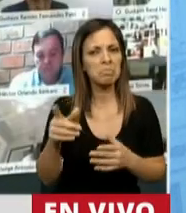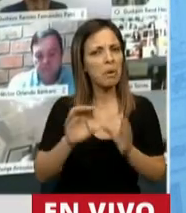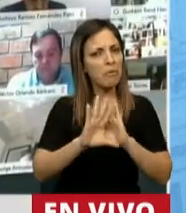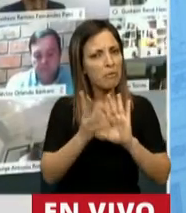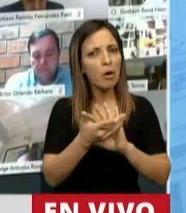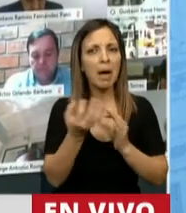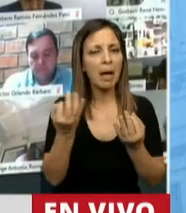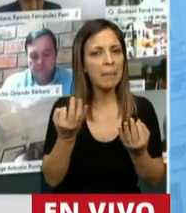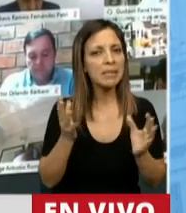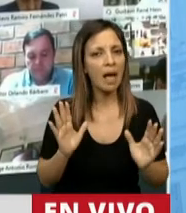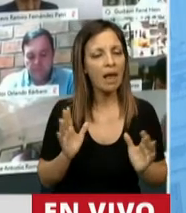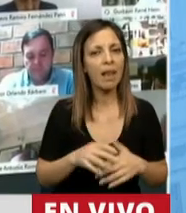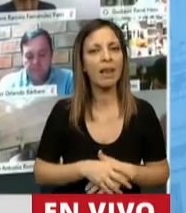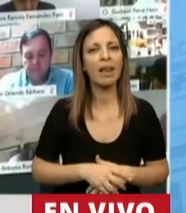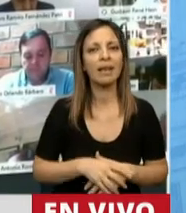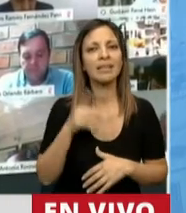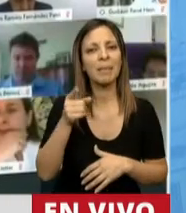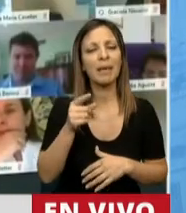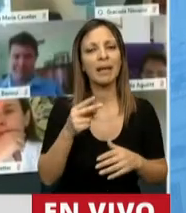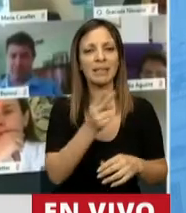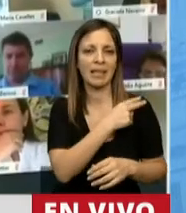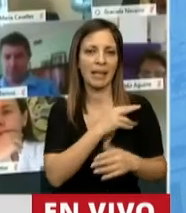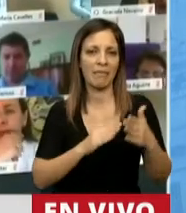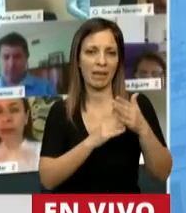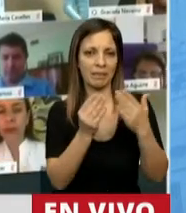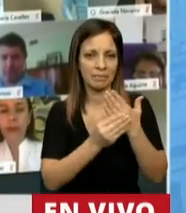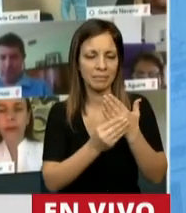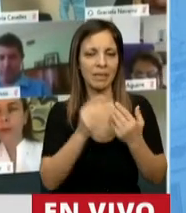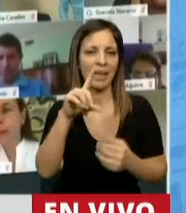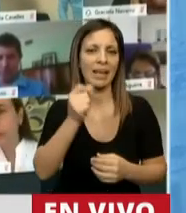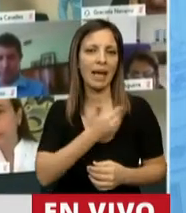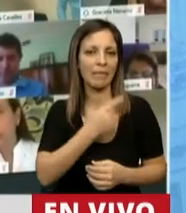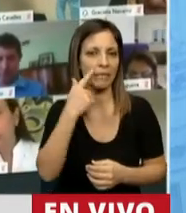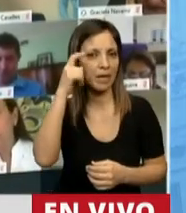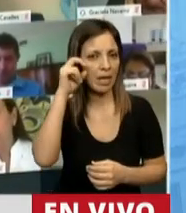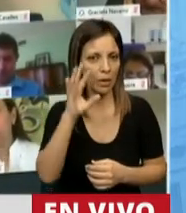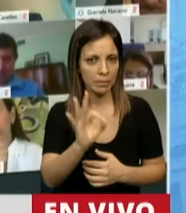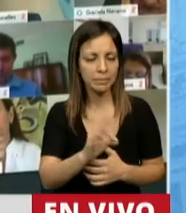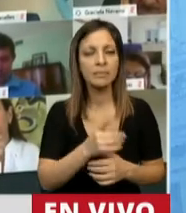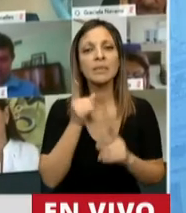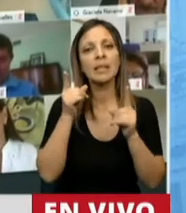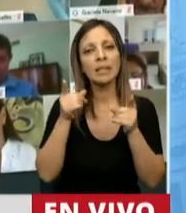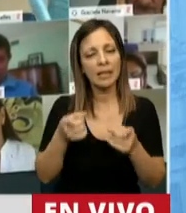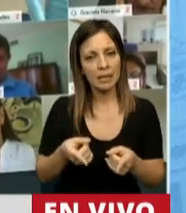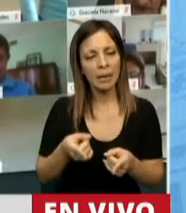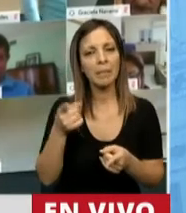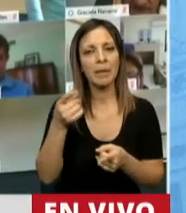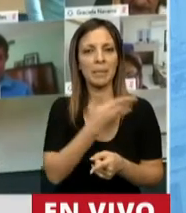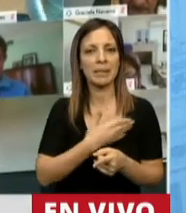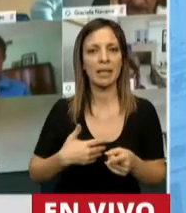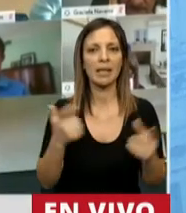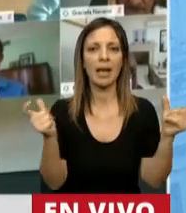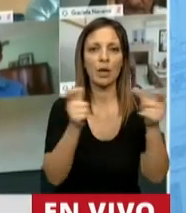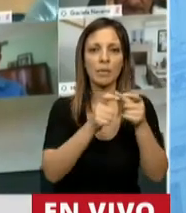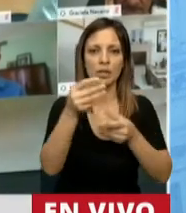muy especial también al jefe de gabinete, Santiago Cafiero, y al presidente de la Comisión de